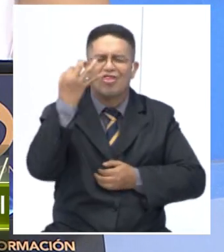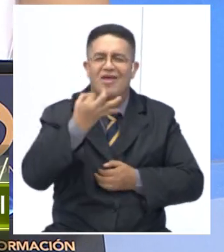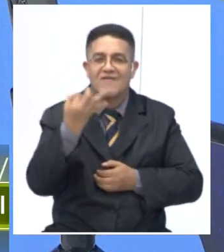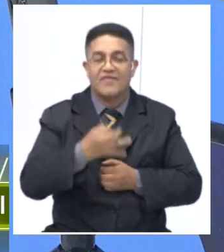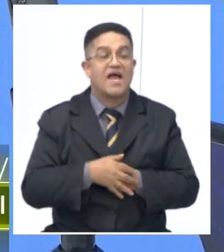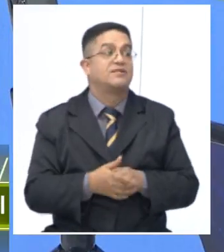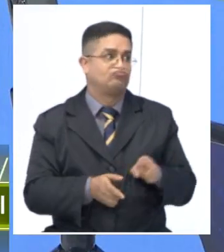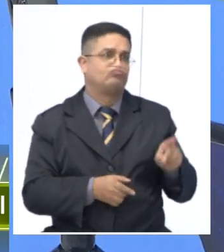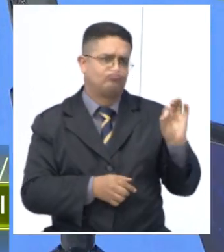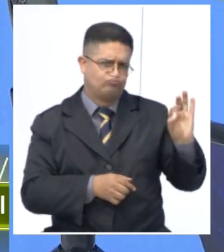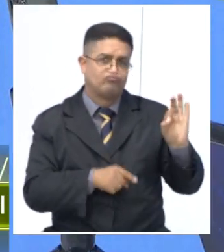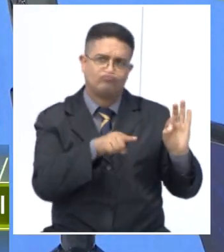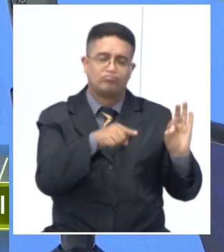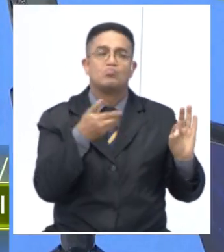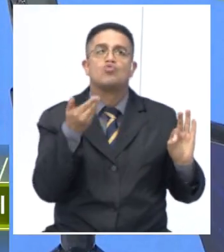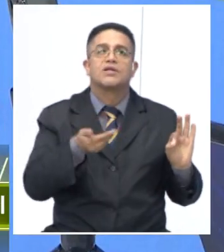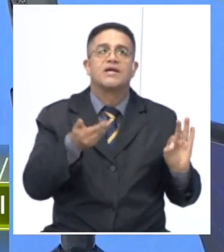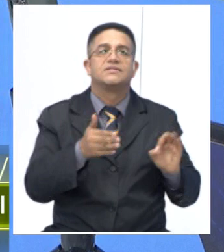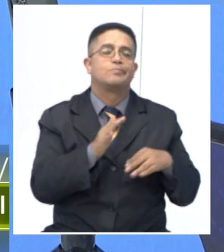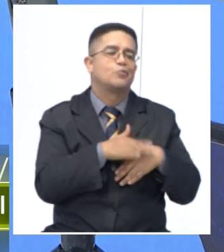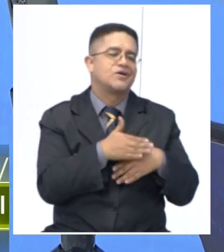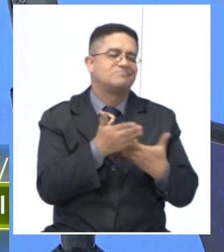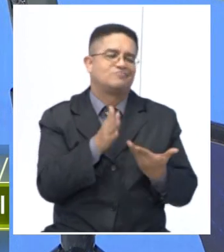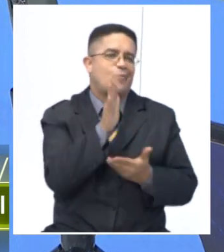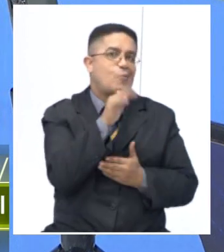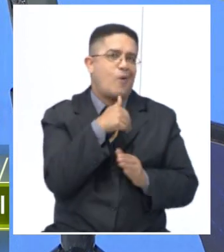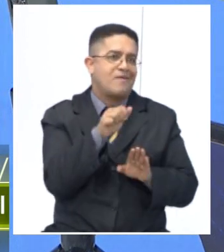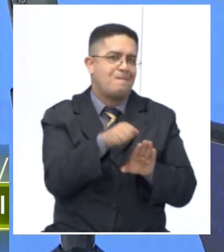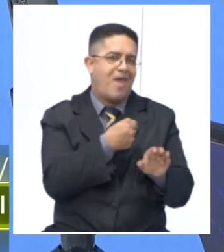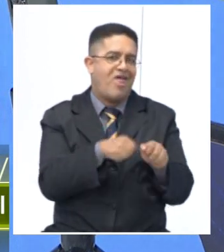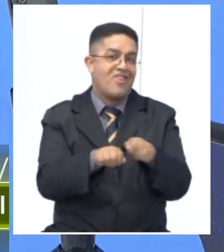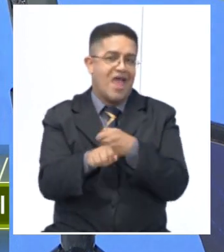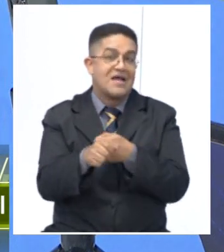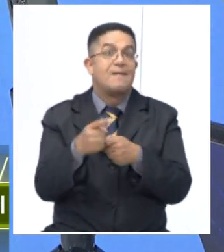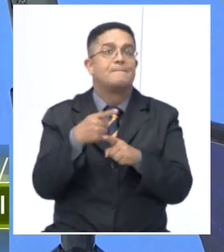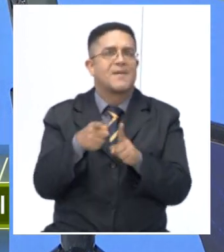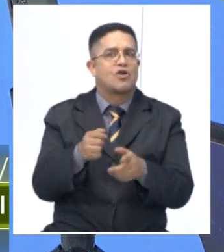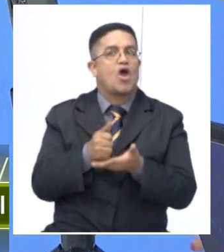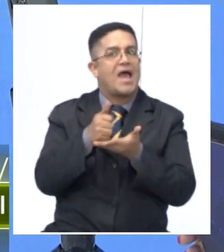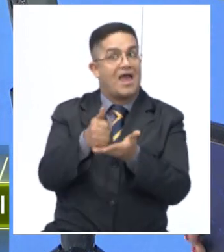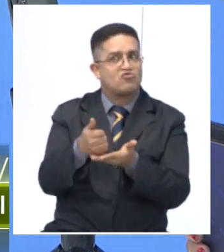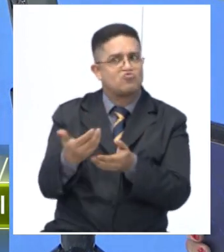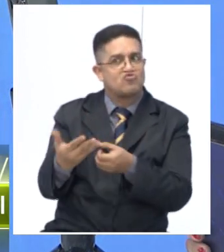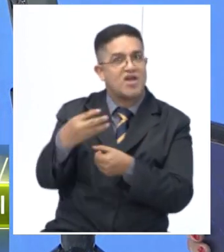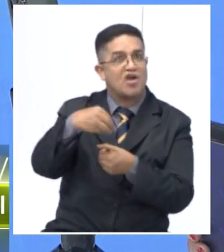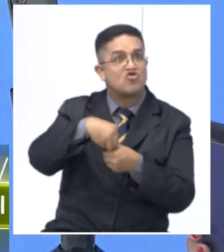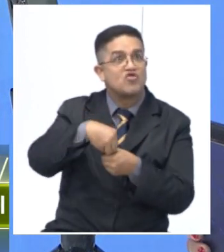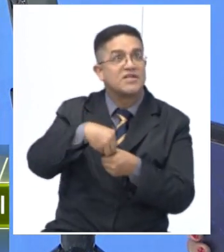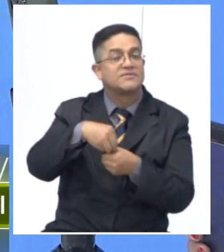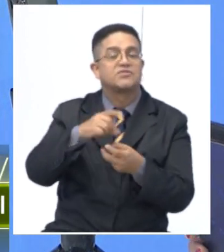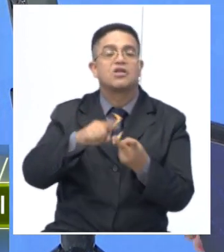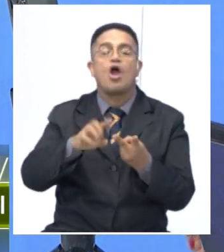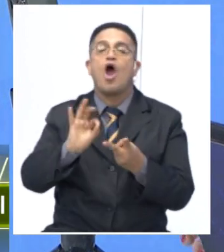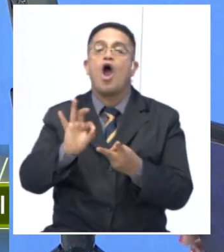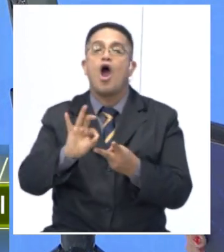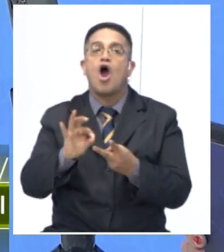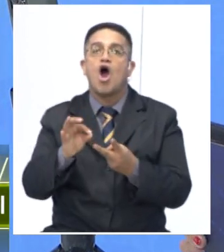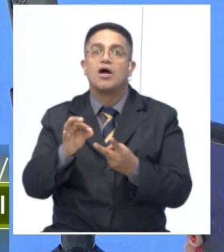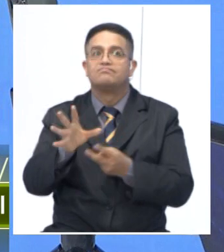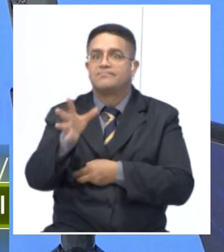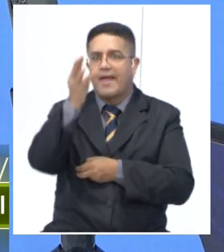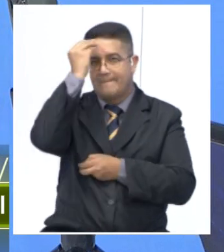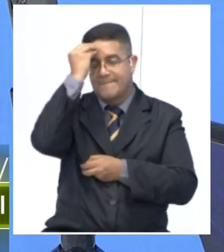es lo importante, porque puede ser que no tengas las dos medias, pero seas una persona que ayudes a incluir, Sí. que seas una persona que te eduque sobre